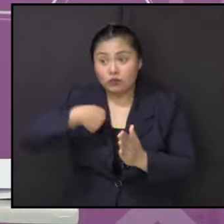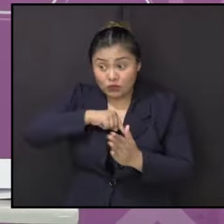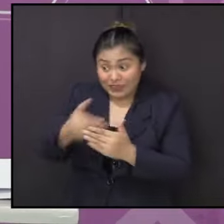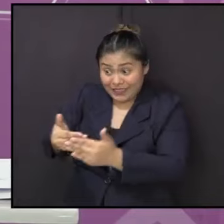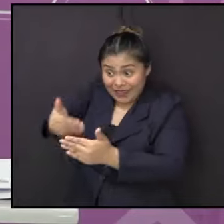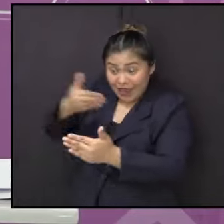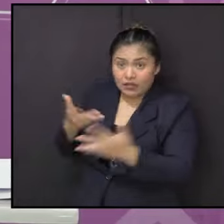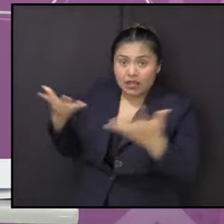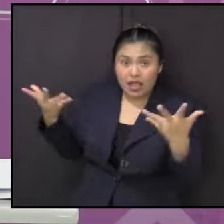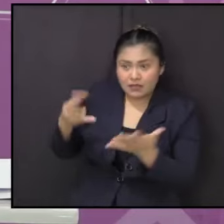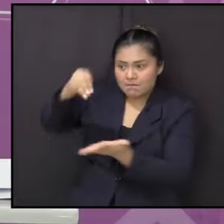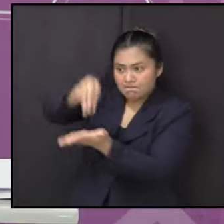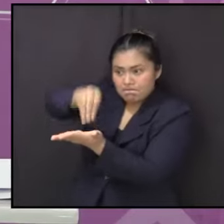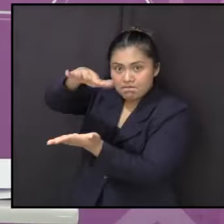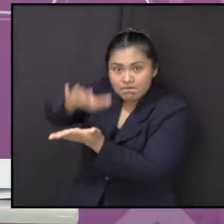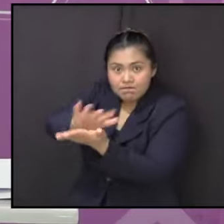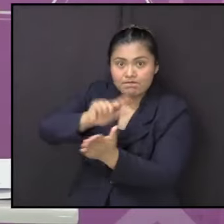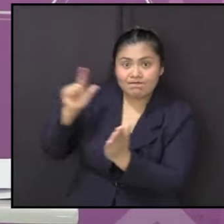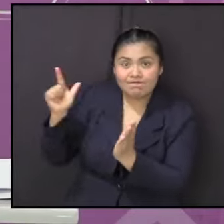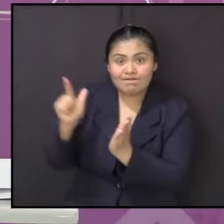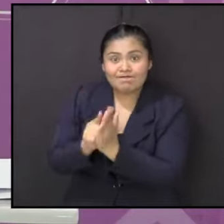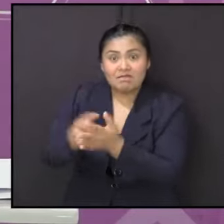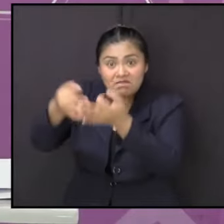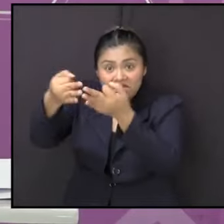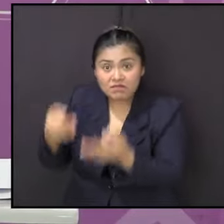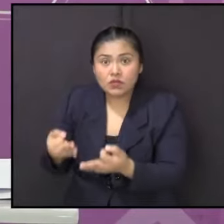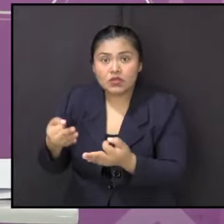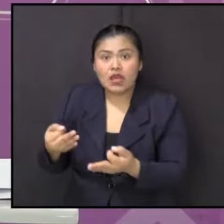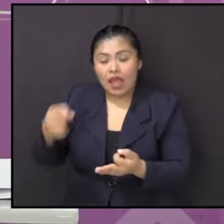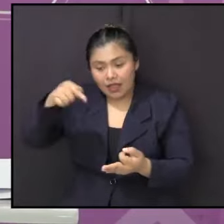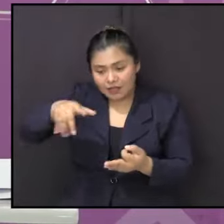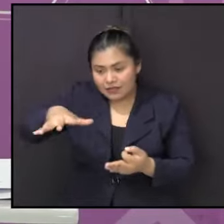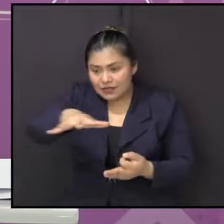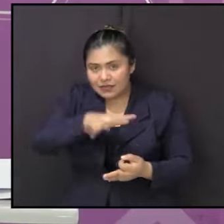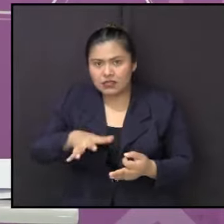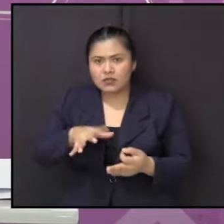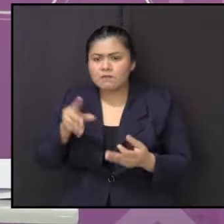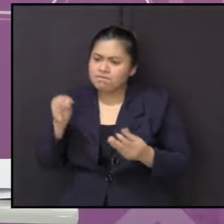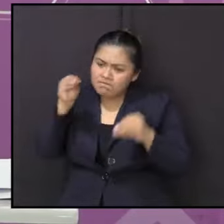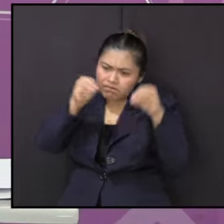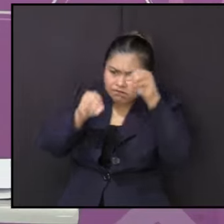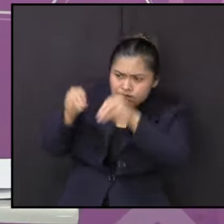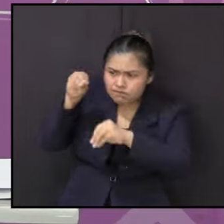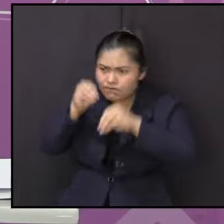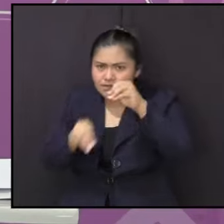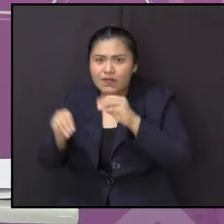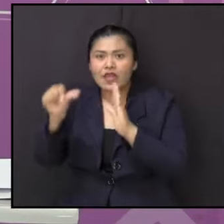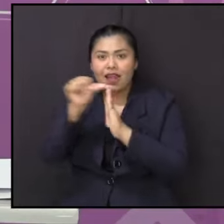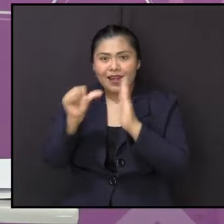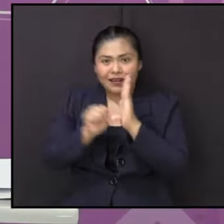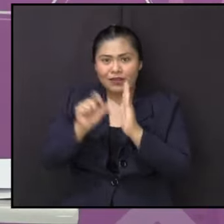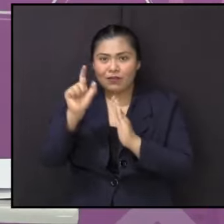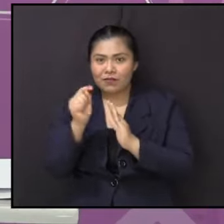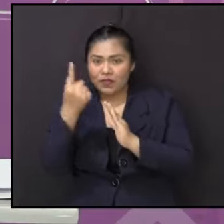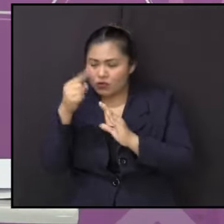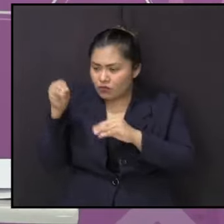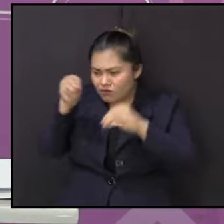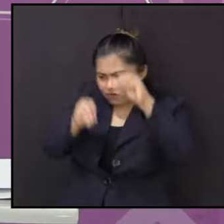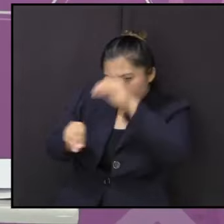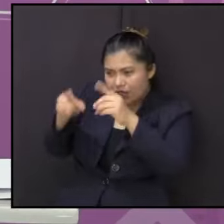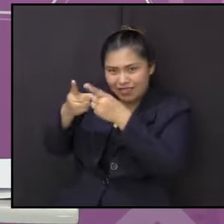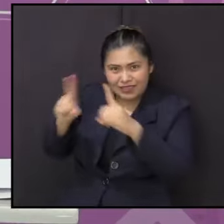eso, en nuestra normatividad existente a nivel local, perfeccionarla a base del artículo 21 de la Ley de Desarrollo Social